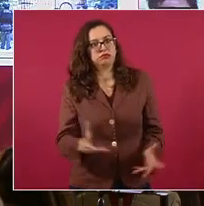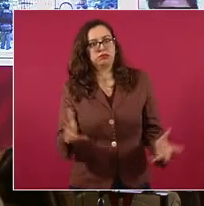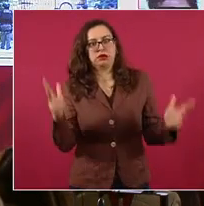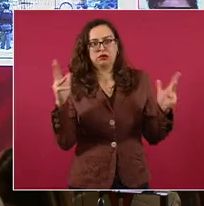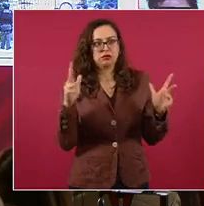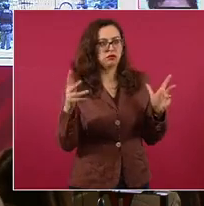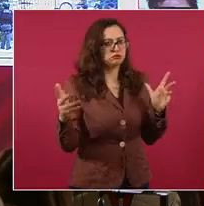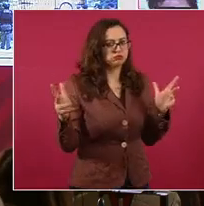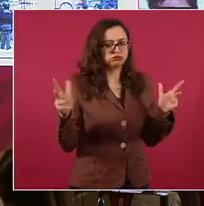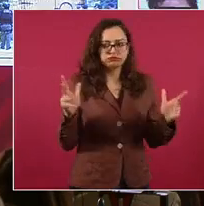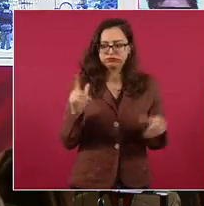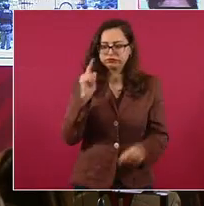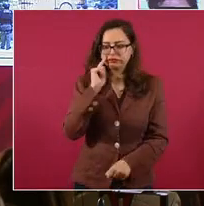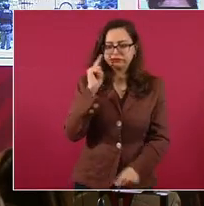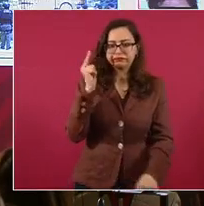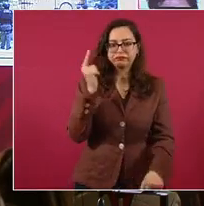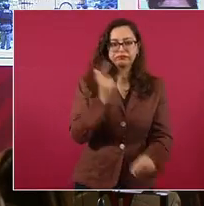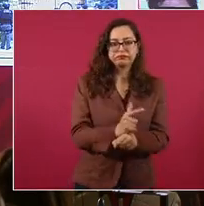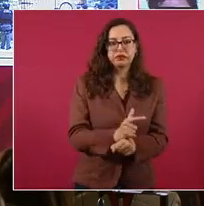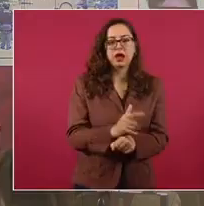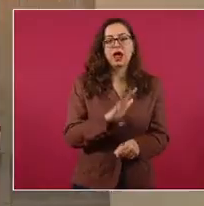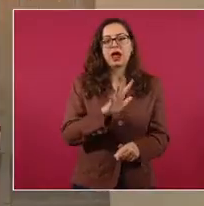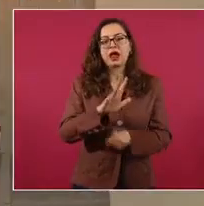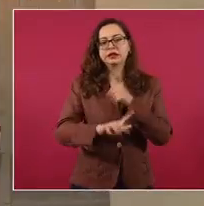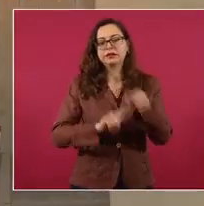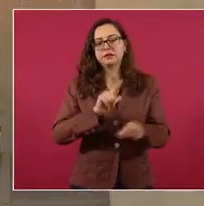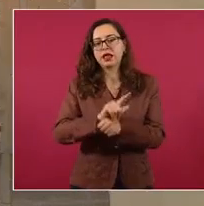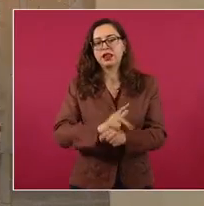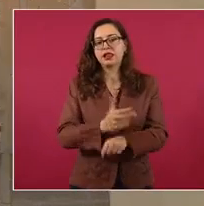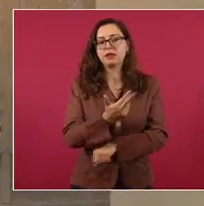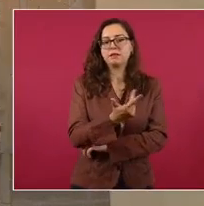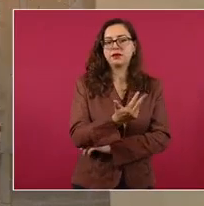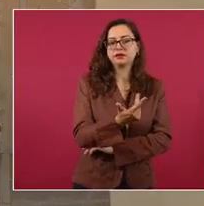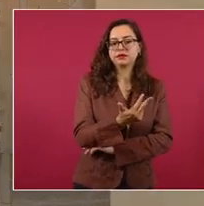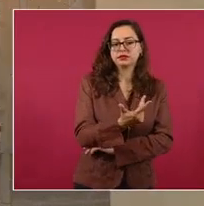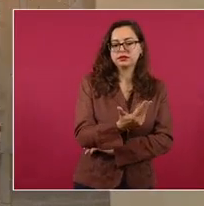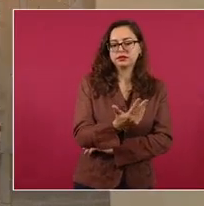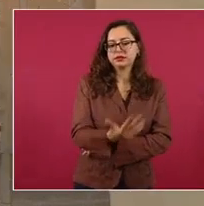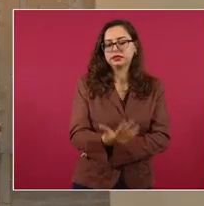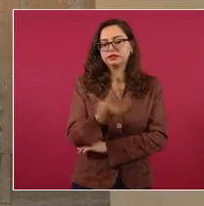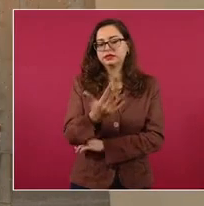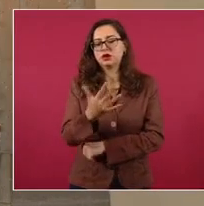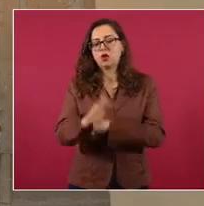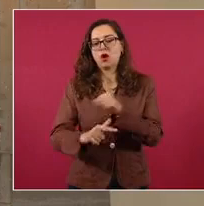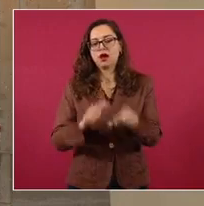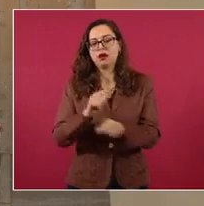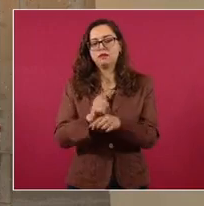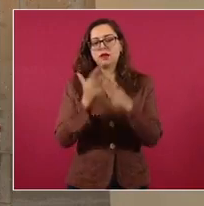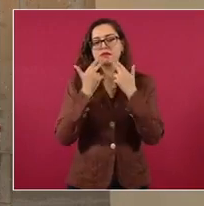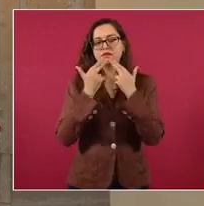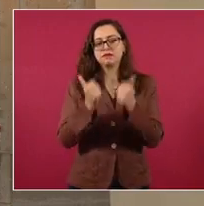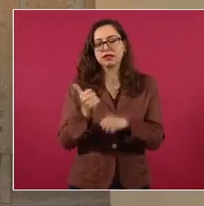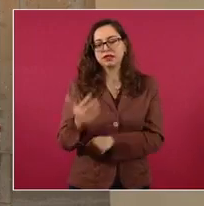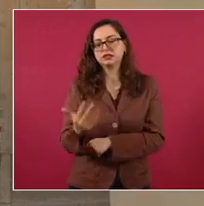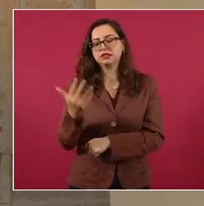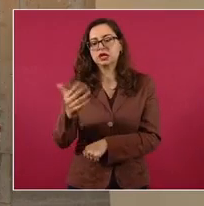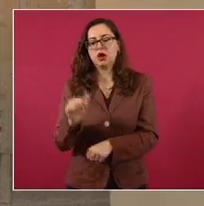pudieron asegurar 25 animales exóticos, 5 animales de granja y 5 vehículos.